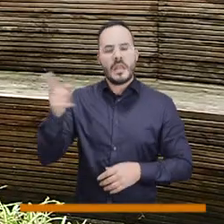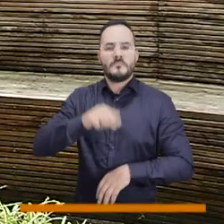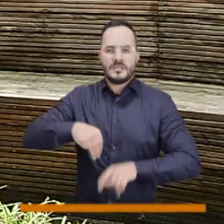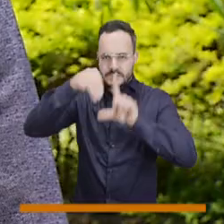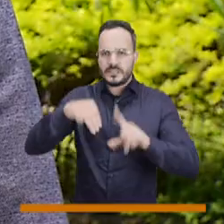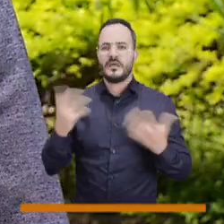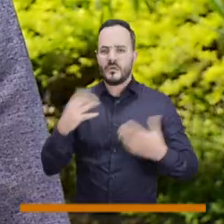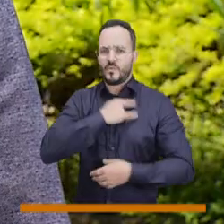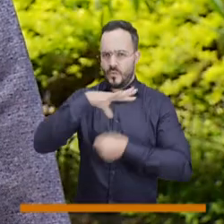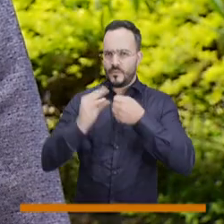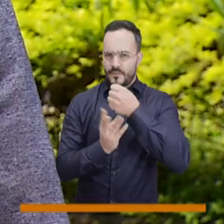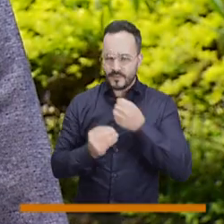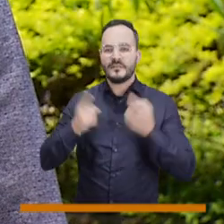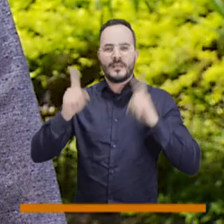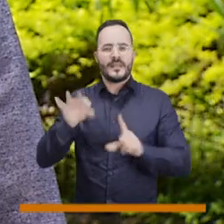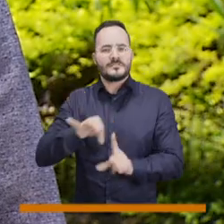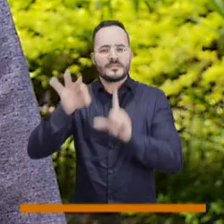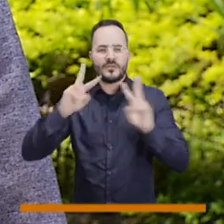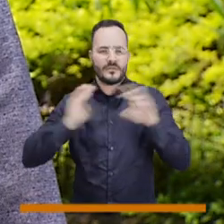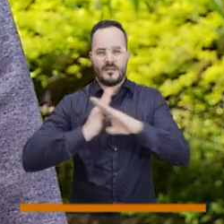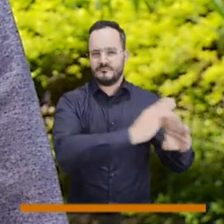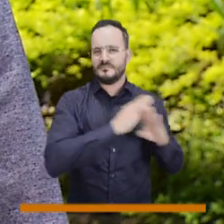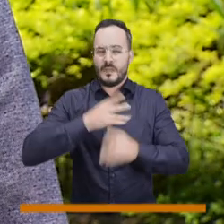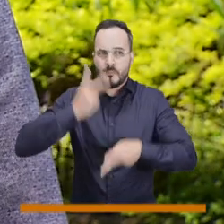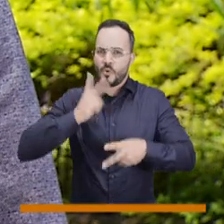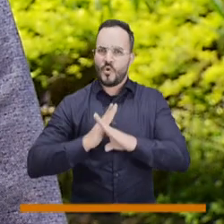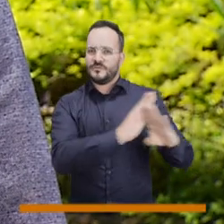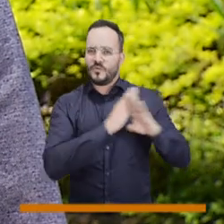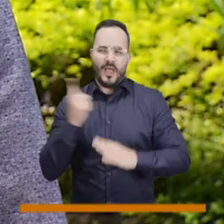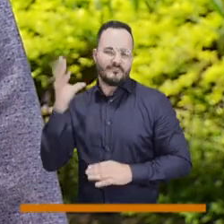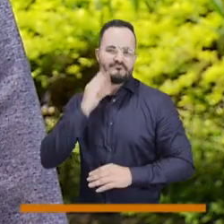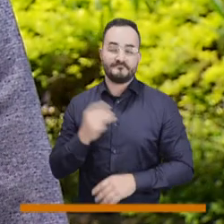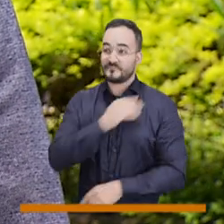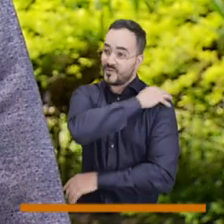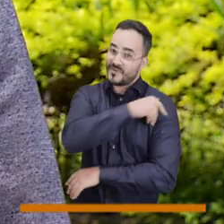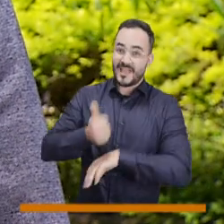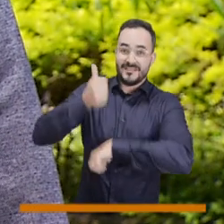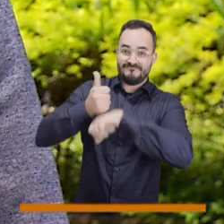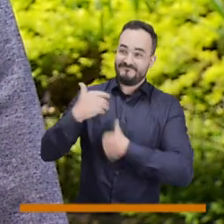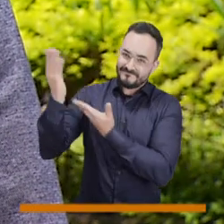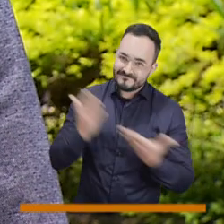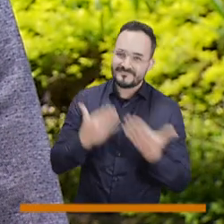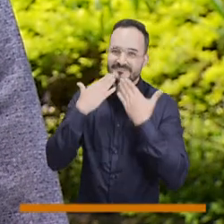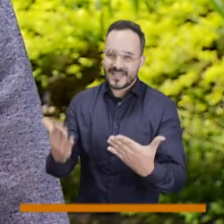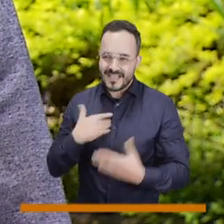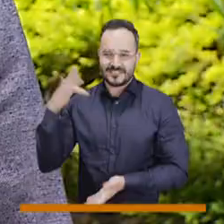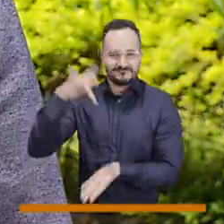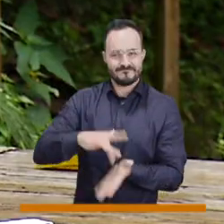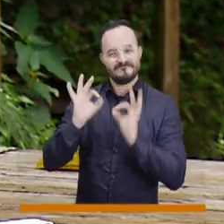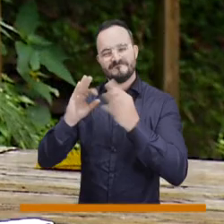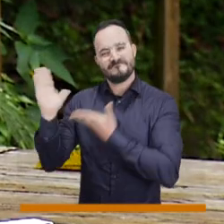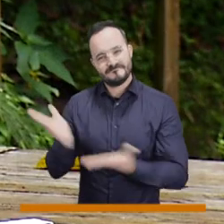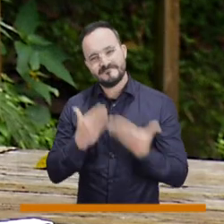Pontificia Bolivariana, especialista en seguridad. Bienvenido, coronel, muchas gracias por estar con nosotros en este